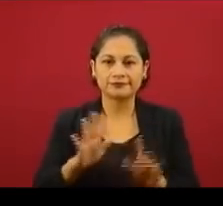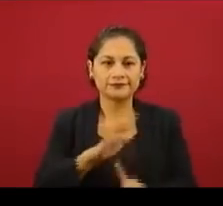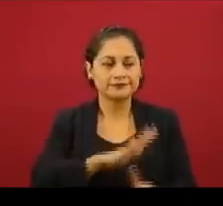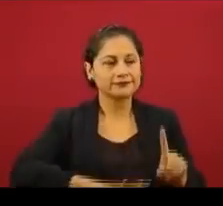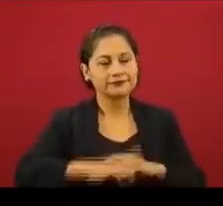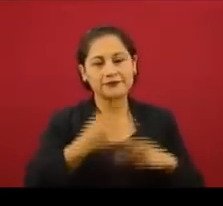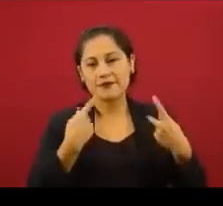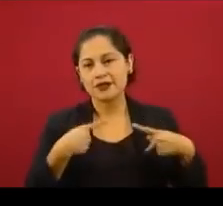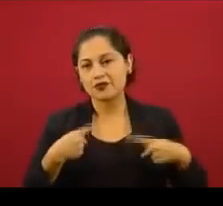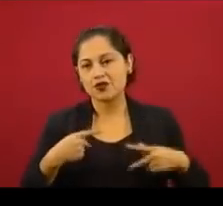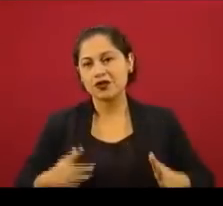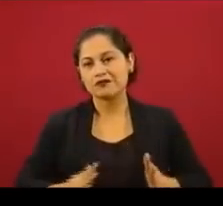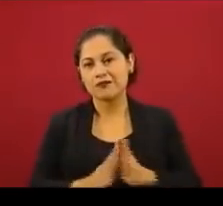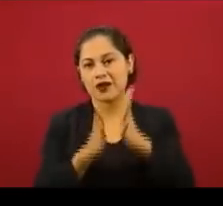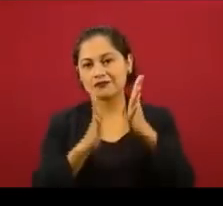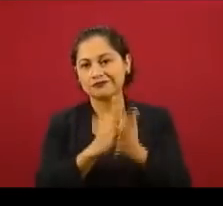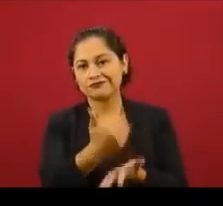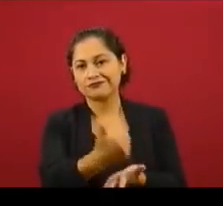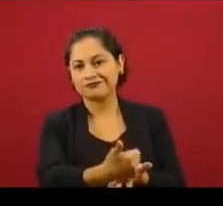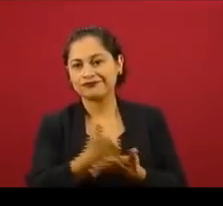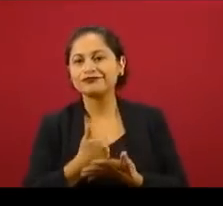gente.